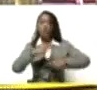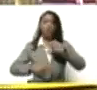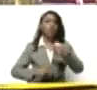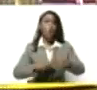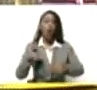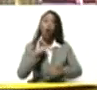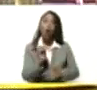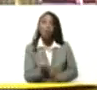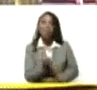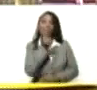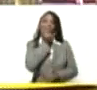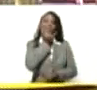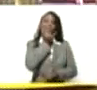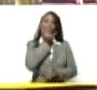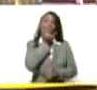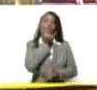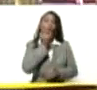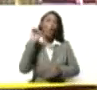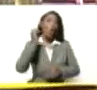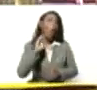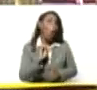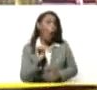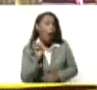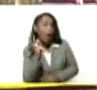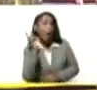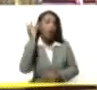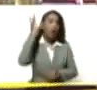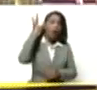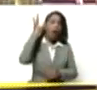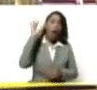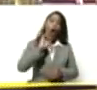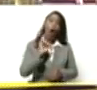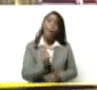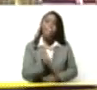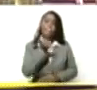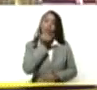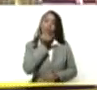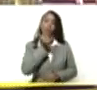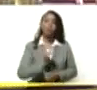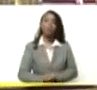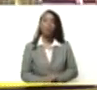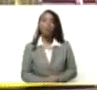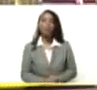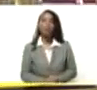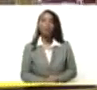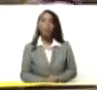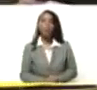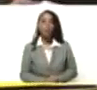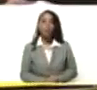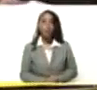o erramos. O nos reinventamos o erramos.